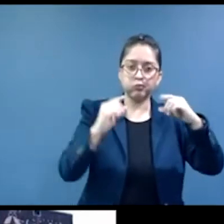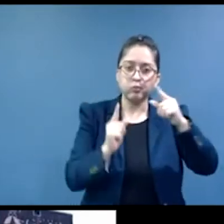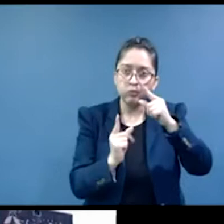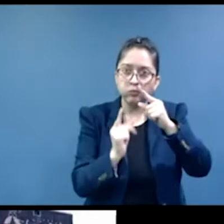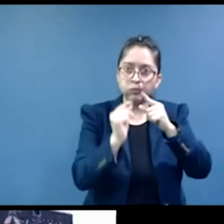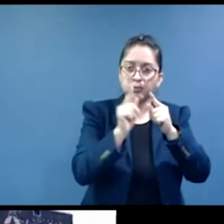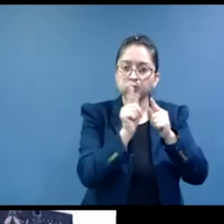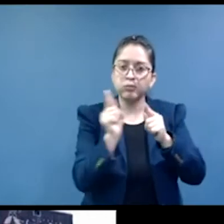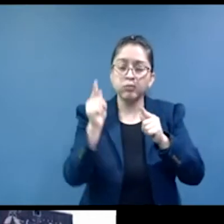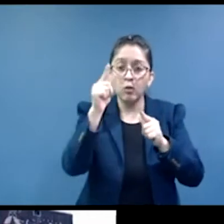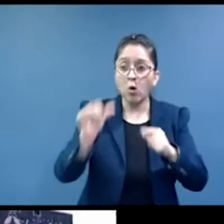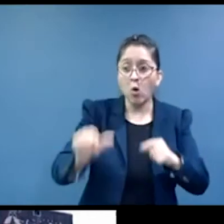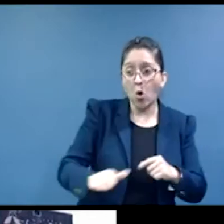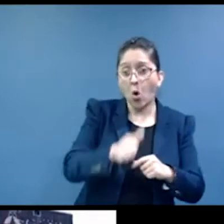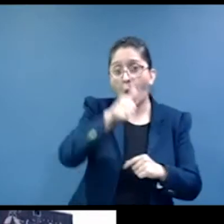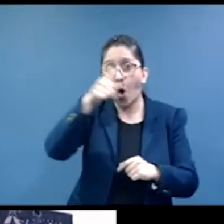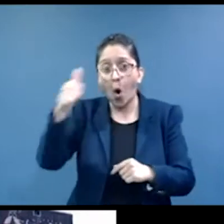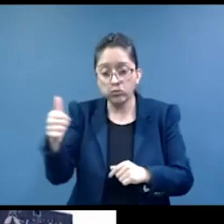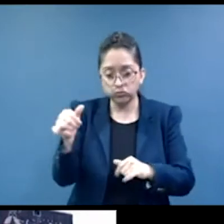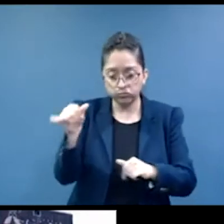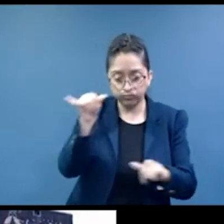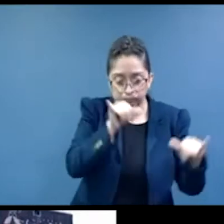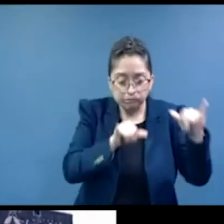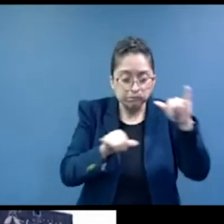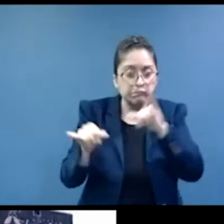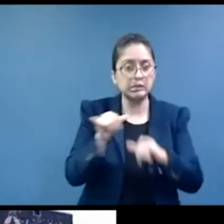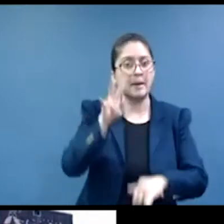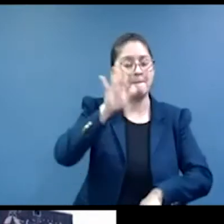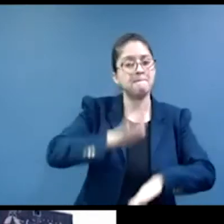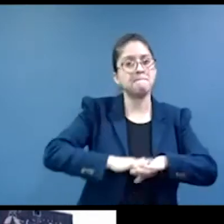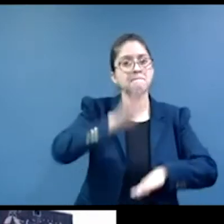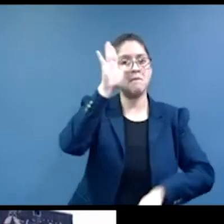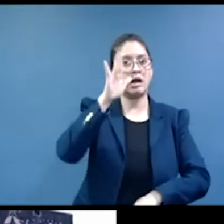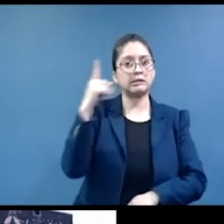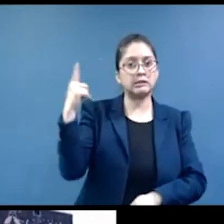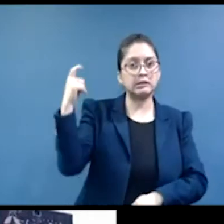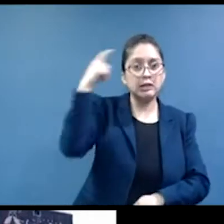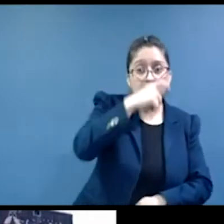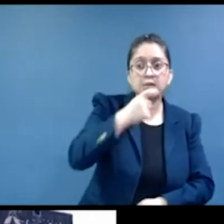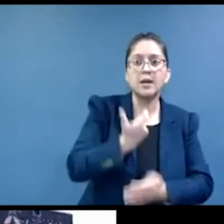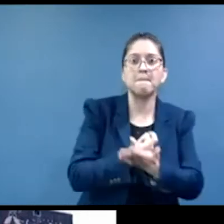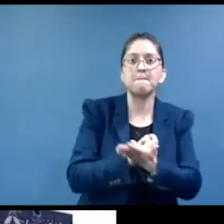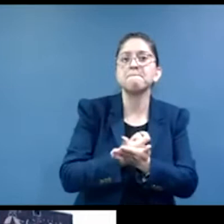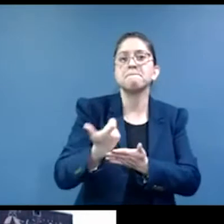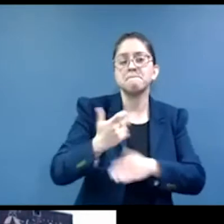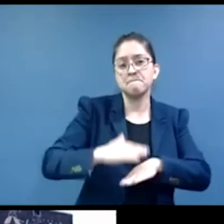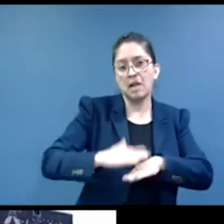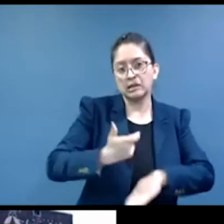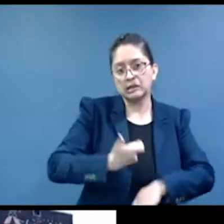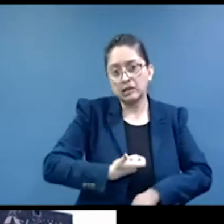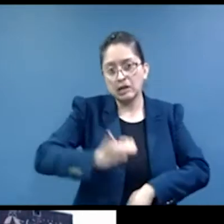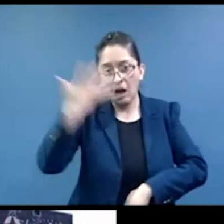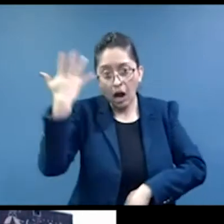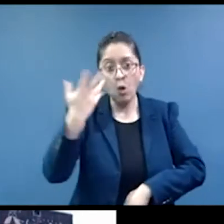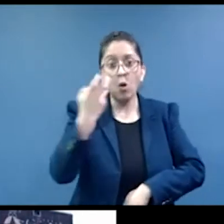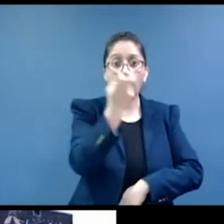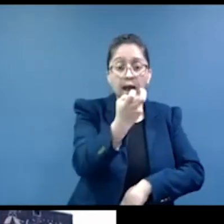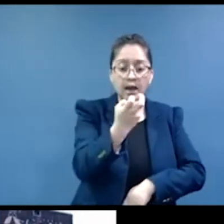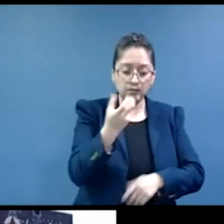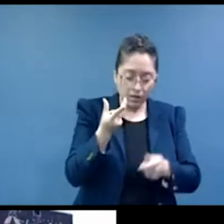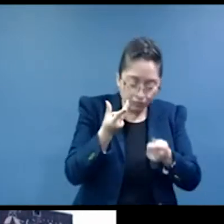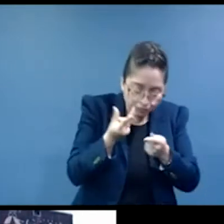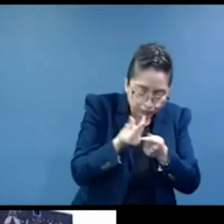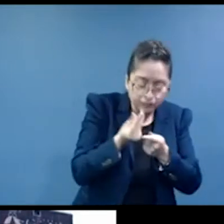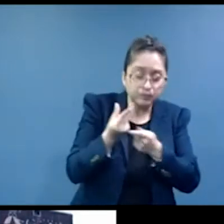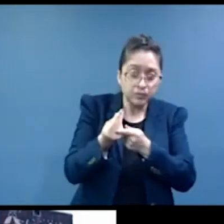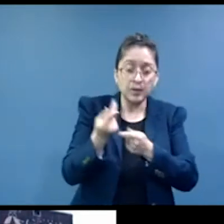alta complejidad, que son pues estos procedimientos mucho más costosos y más complejos. Y GIRE, a